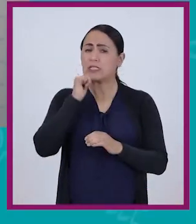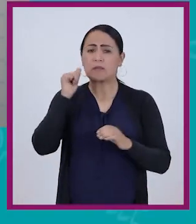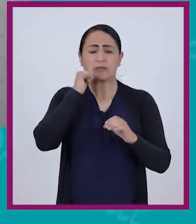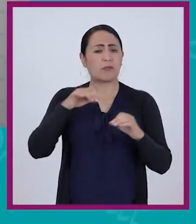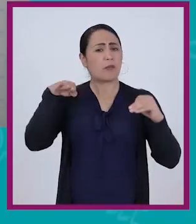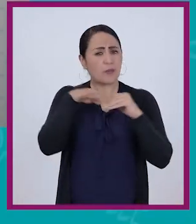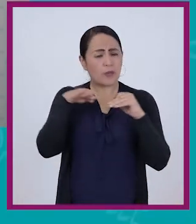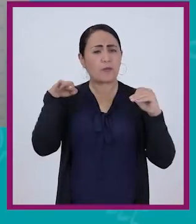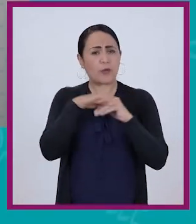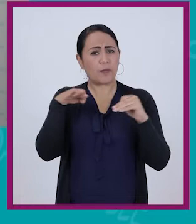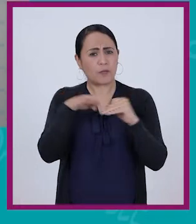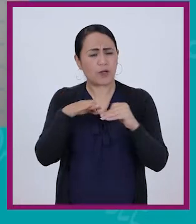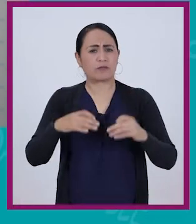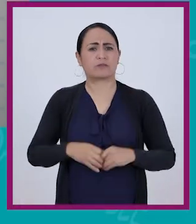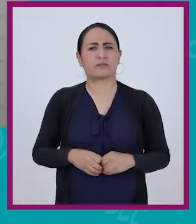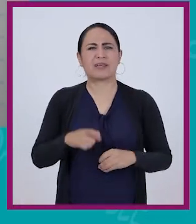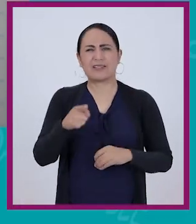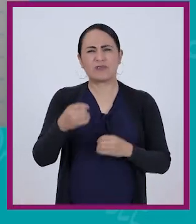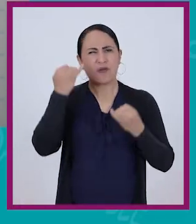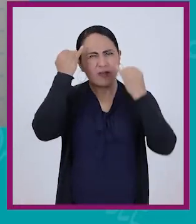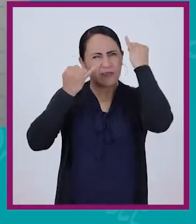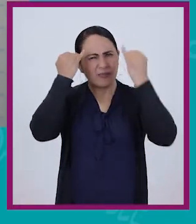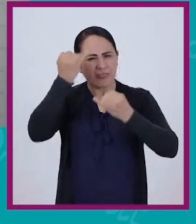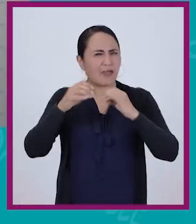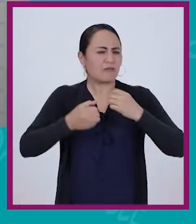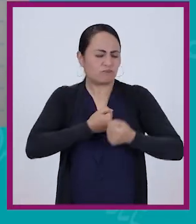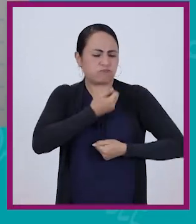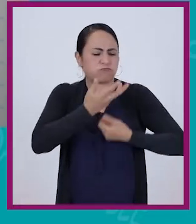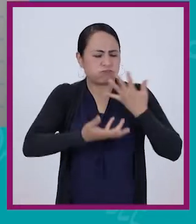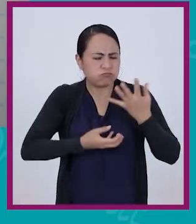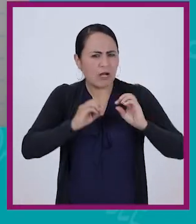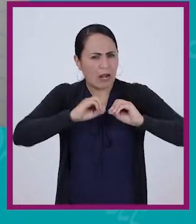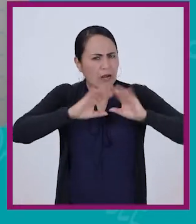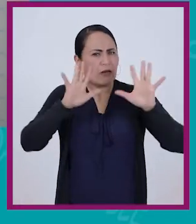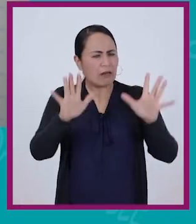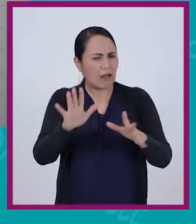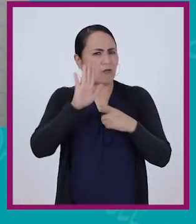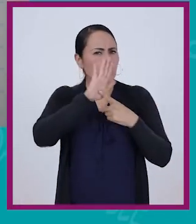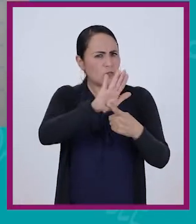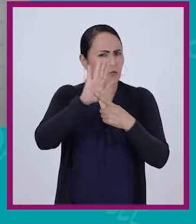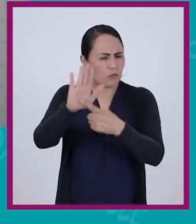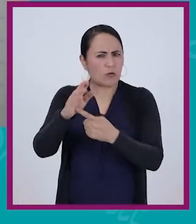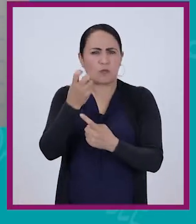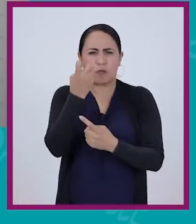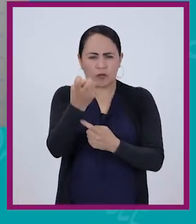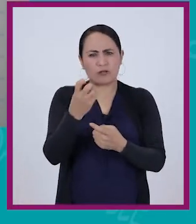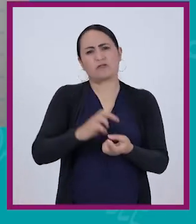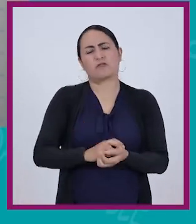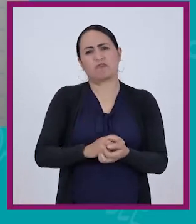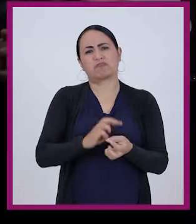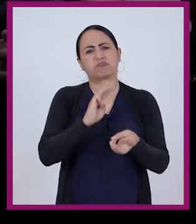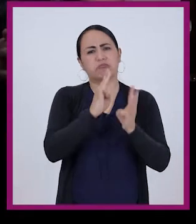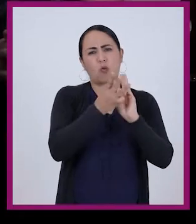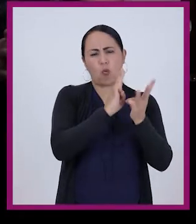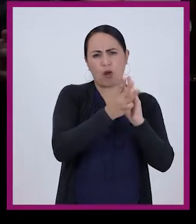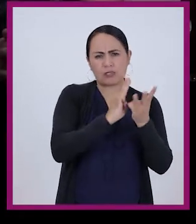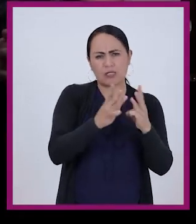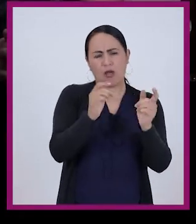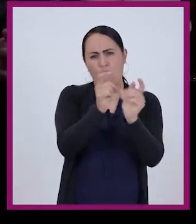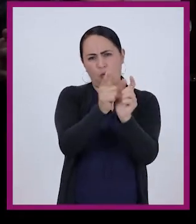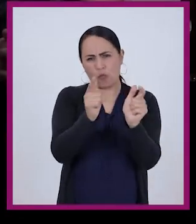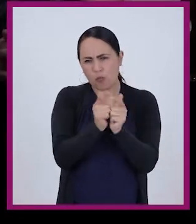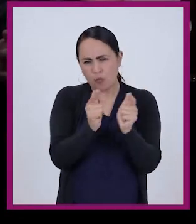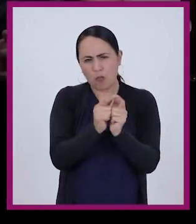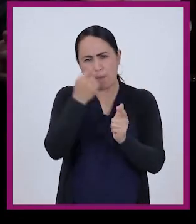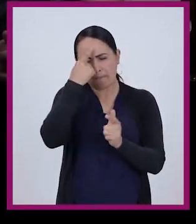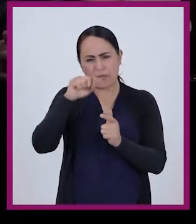La comunicación debe ser constante y ágil. Ayuda a tener claridad en las ideas que se expresan. Conviene tener